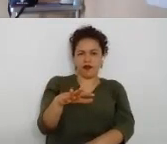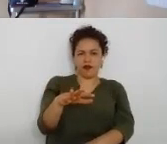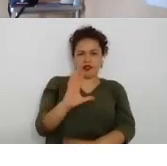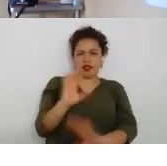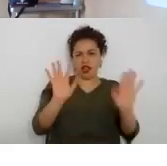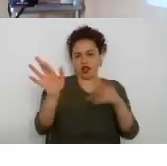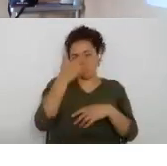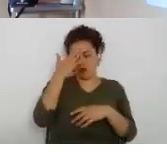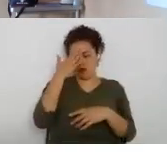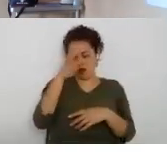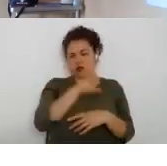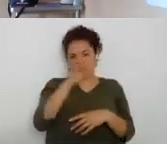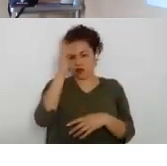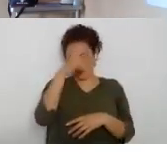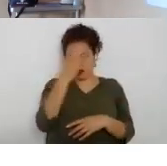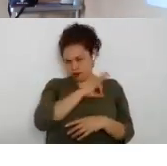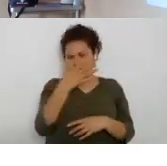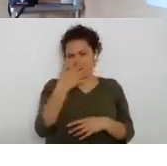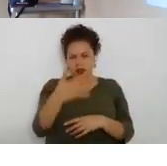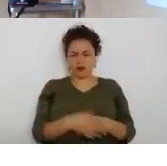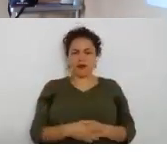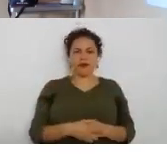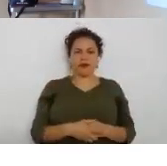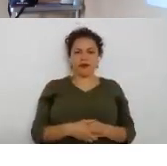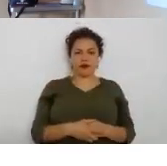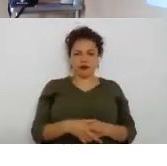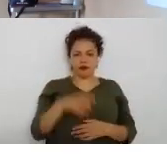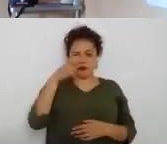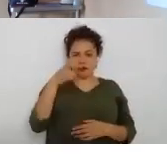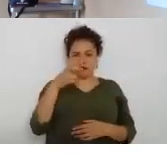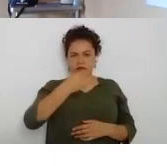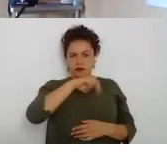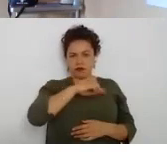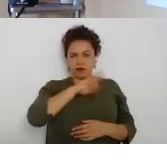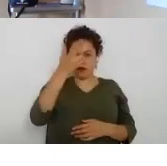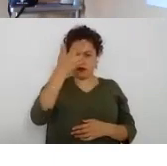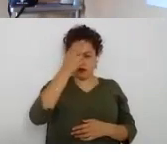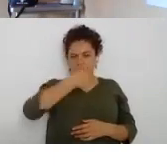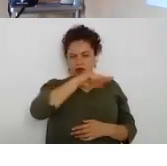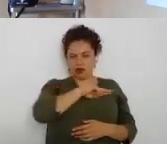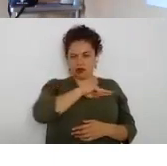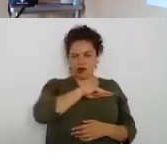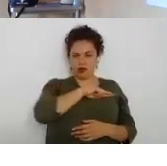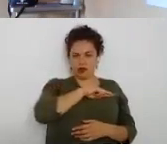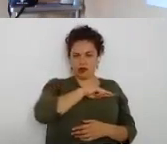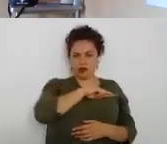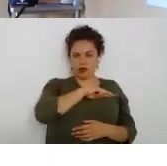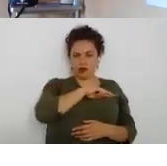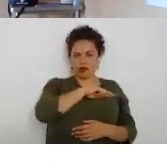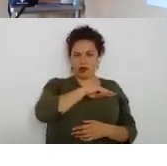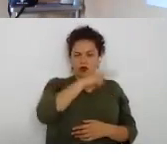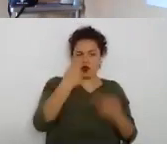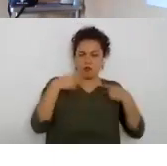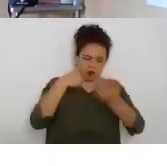reconocimiento, pues está bien, ¿no? Exactamente. Recordemos que estamos auxiliando, socorriendo a una víctima,